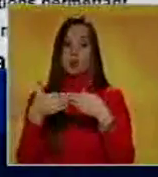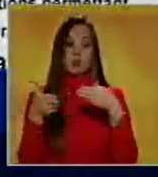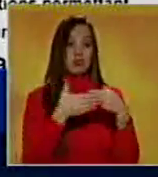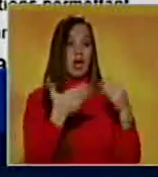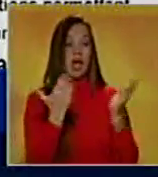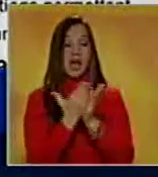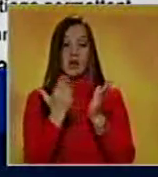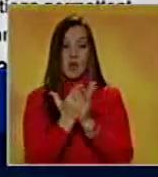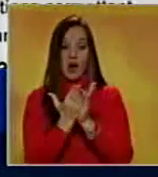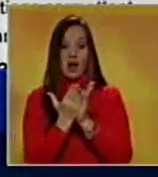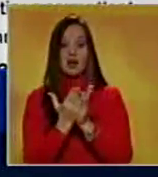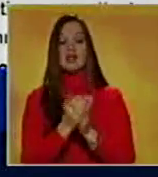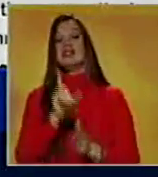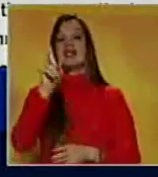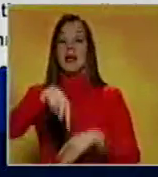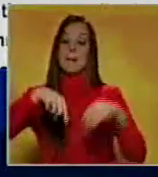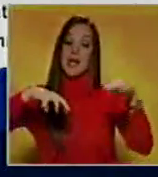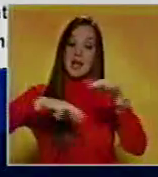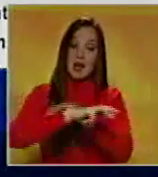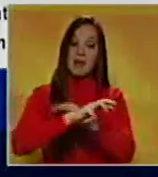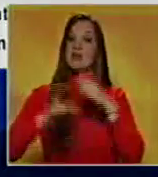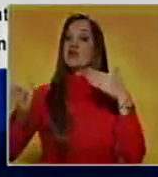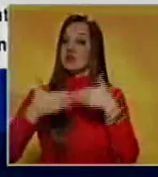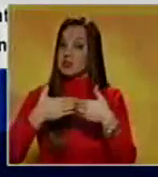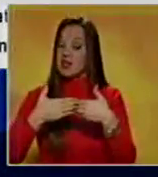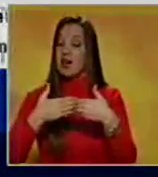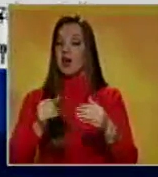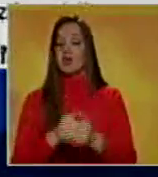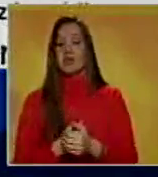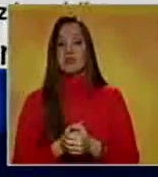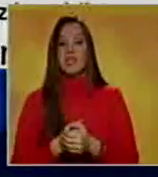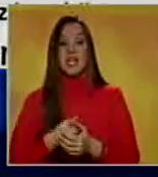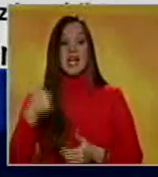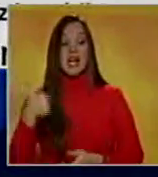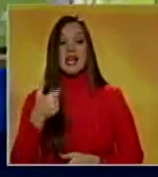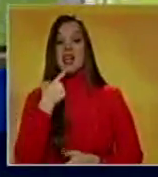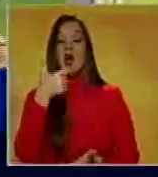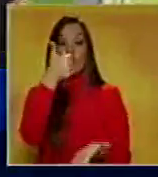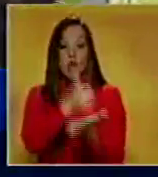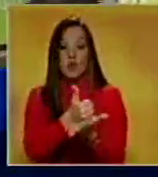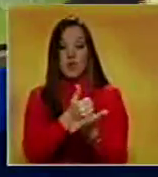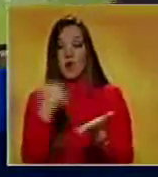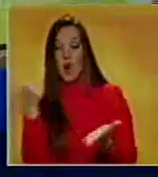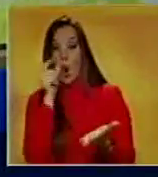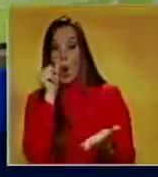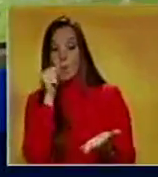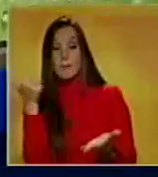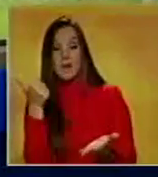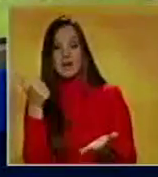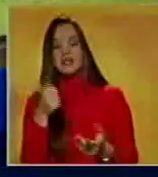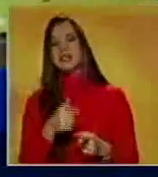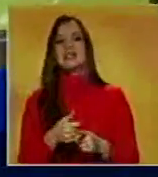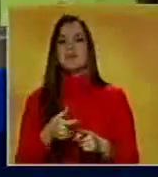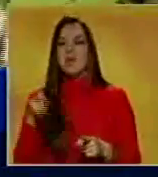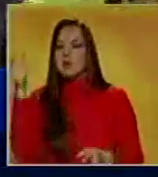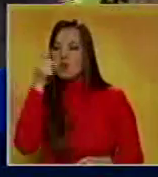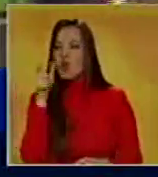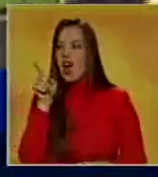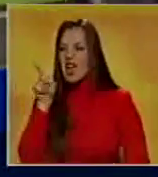escuelas e incluso el metro. La Fiscalía Federal belga confirmó que Salah Abdeslam, buscado al ser